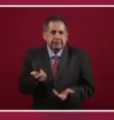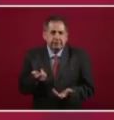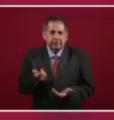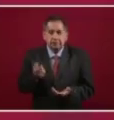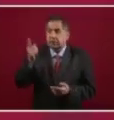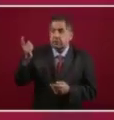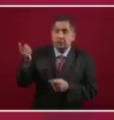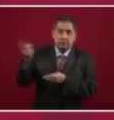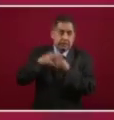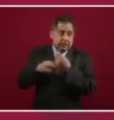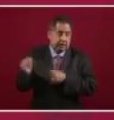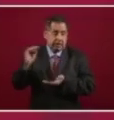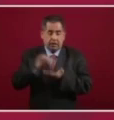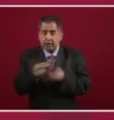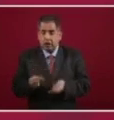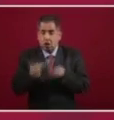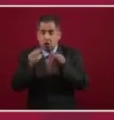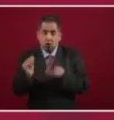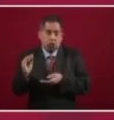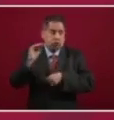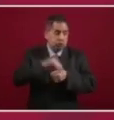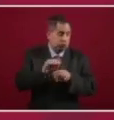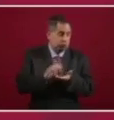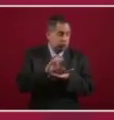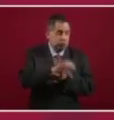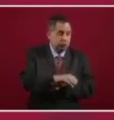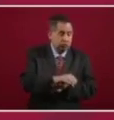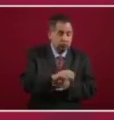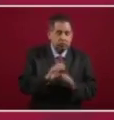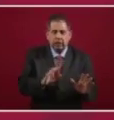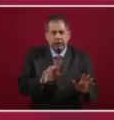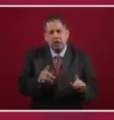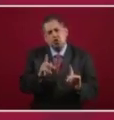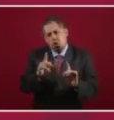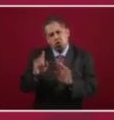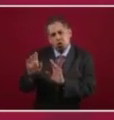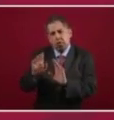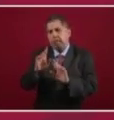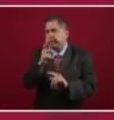dejar de llegar inversión extranjera. Desde luego, hay que cuidar